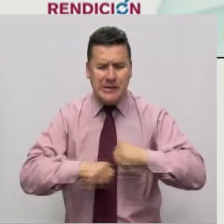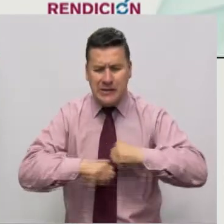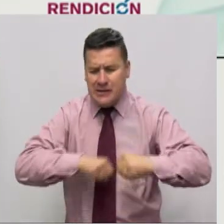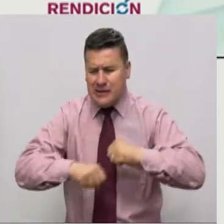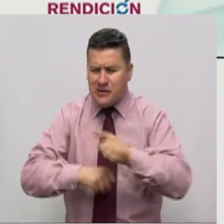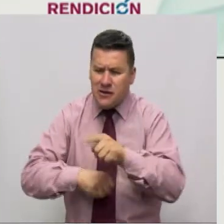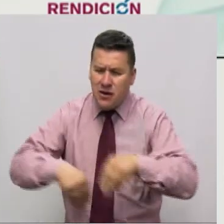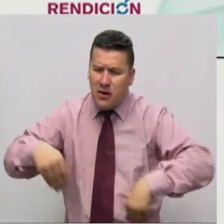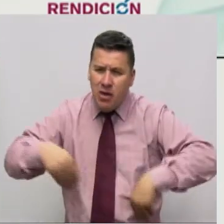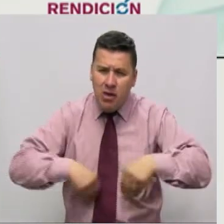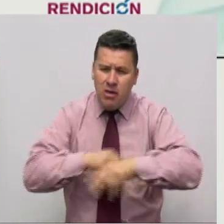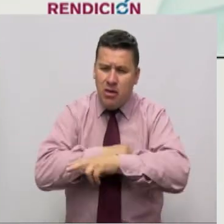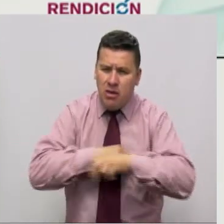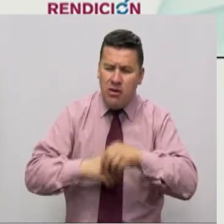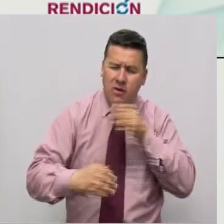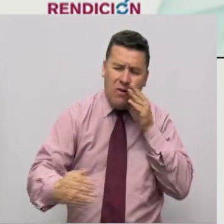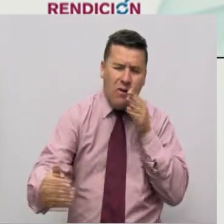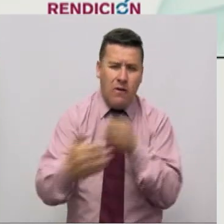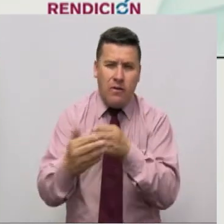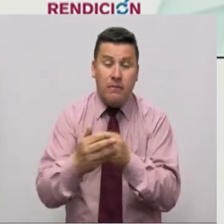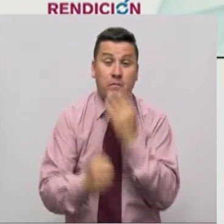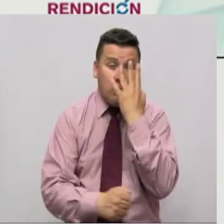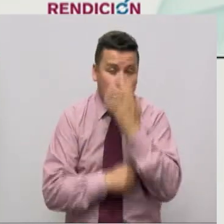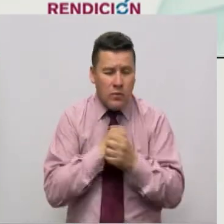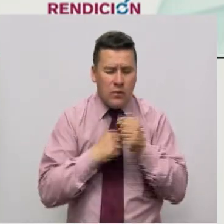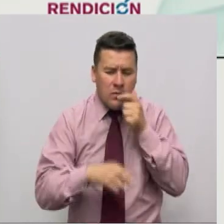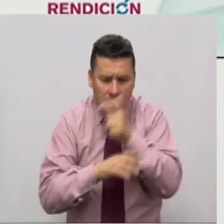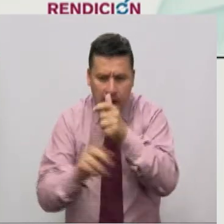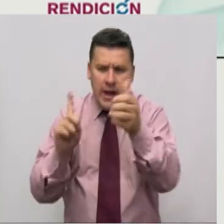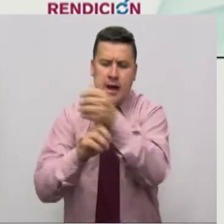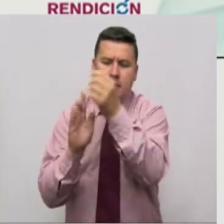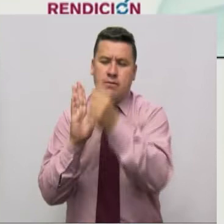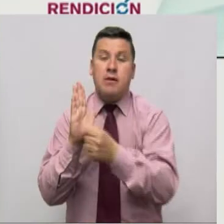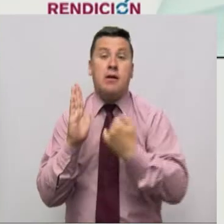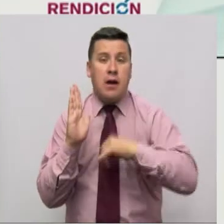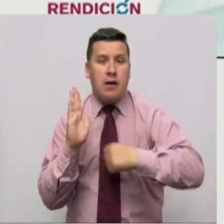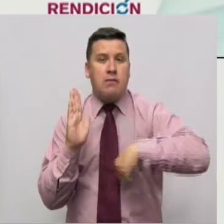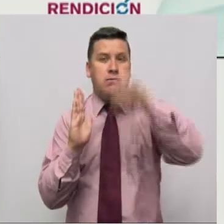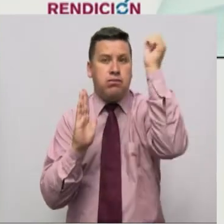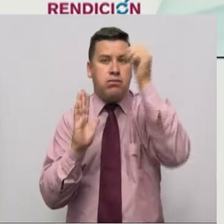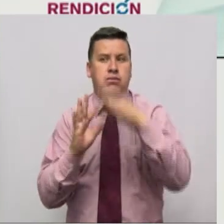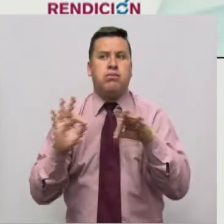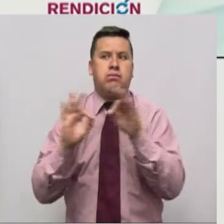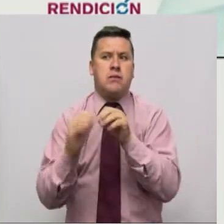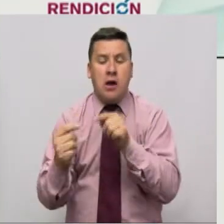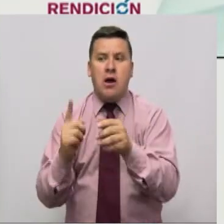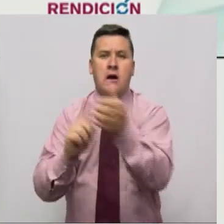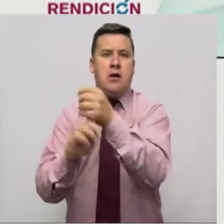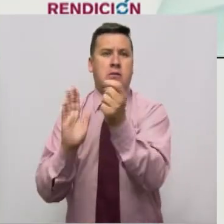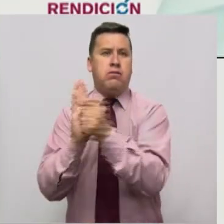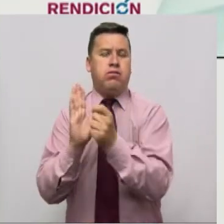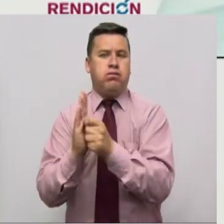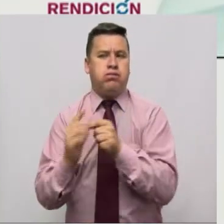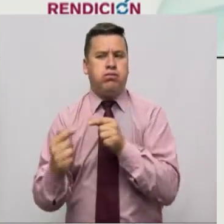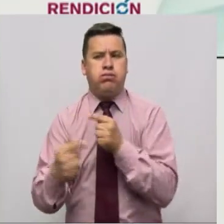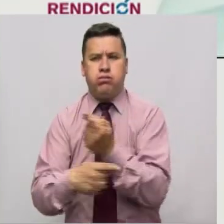hemos luchado contra la corrupción durante estos últimos 4 años. Y hemos ganado importantes